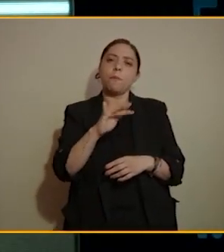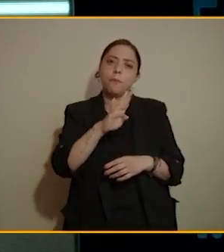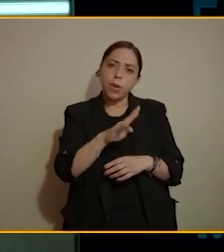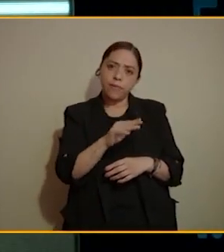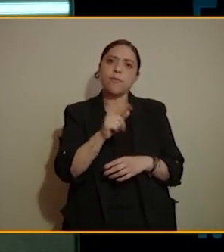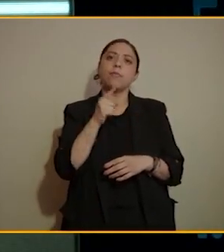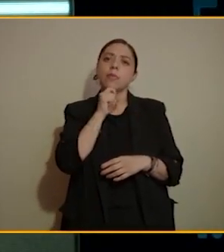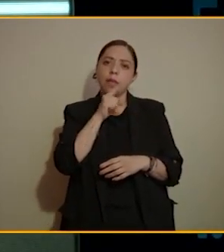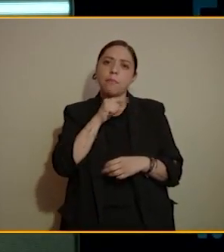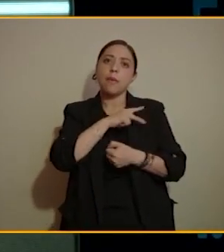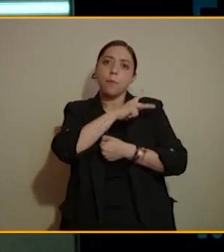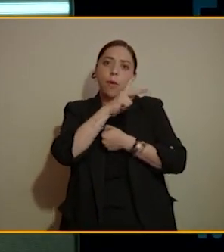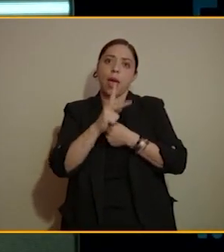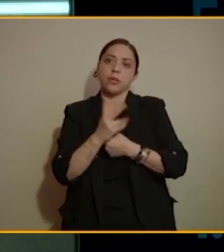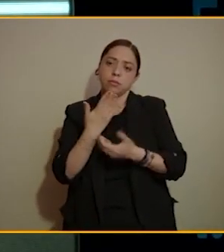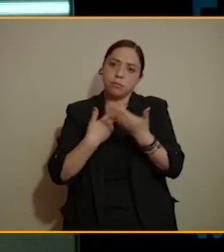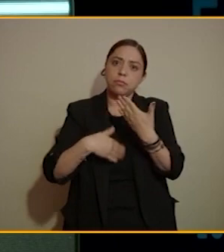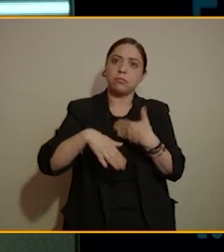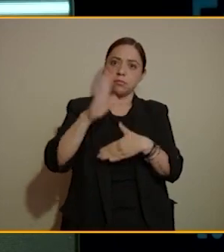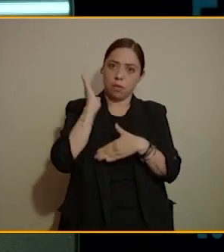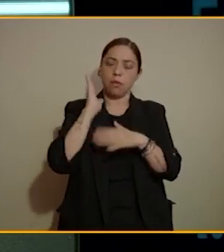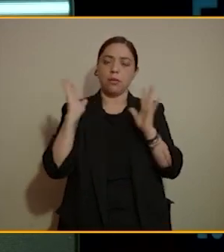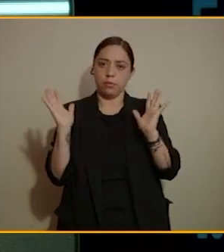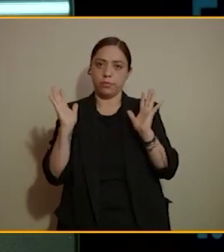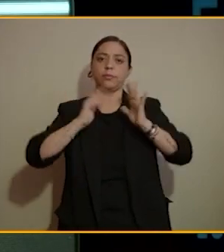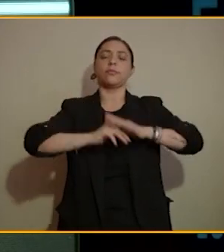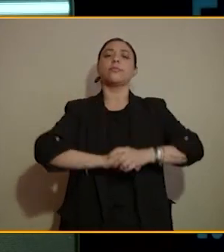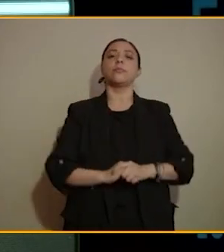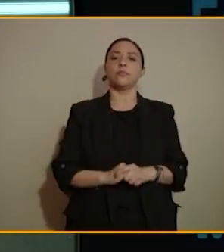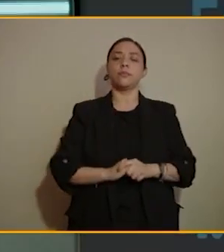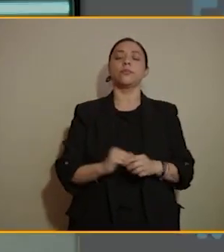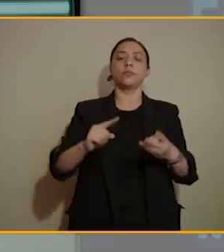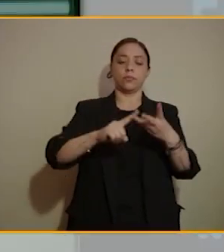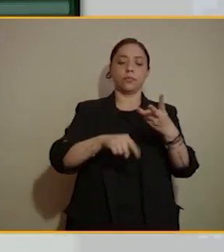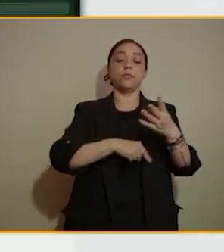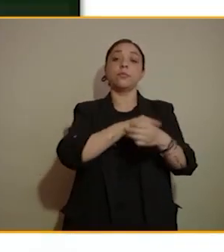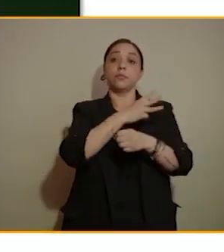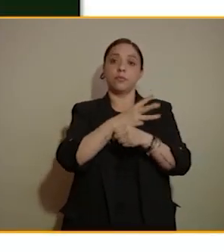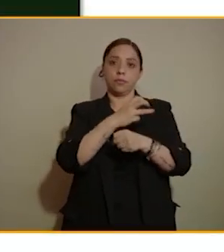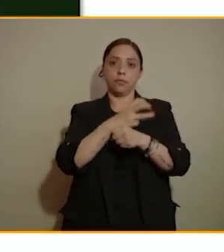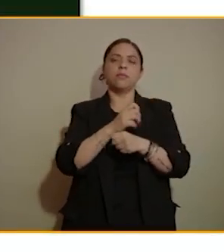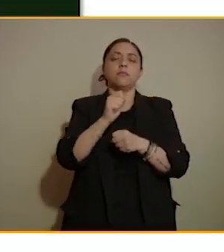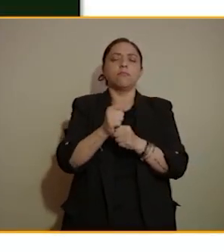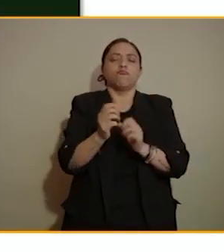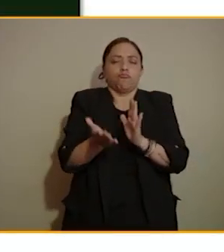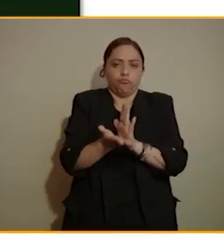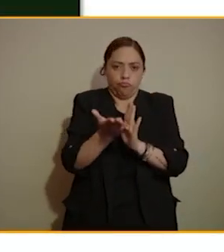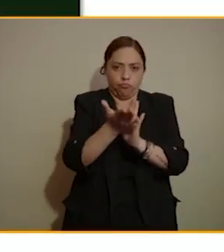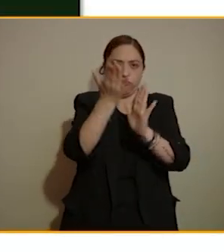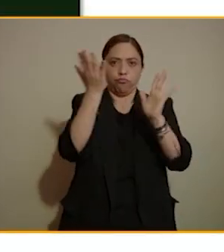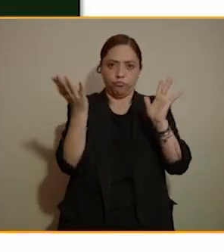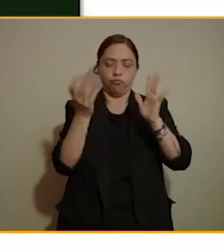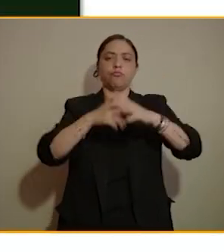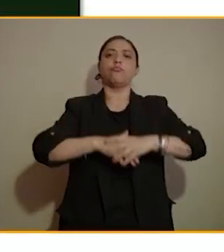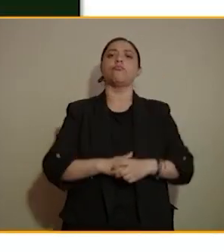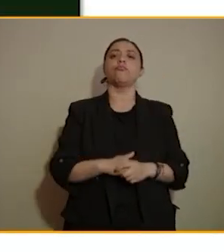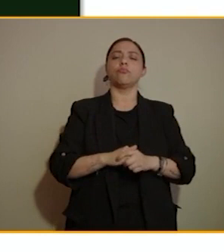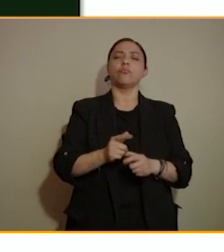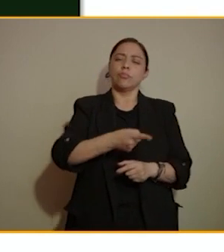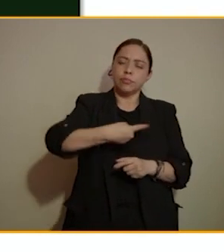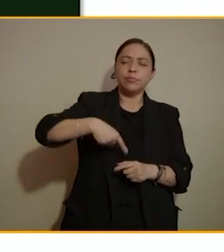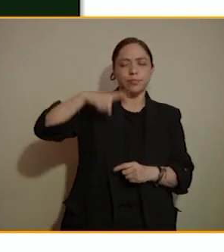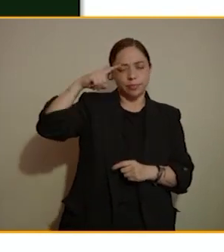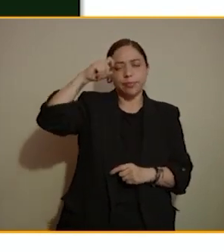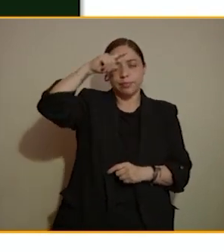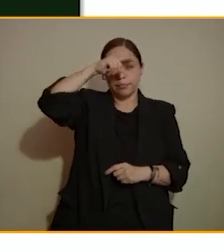y como productividad. Y lo tercero, por supuesto, es construir local. Este particularmente sé que es muy difícil porque